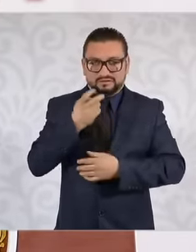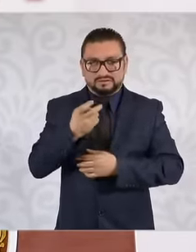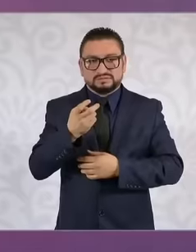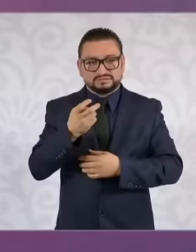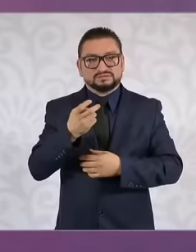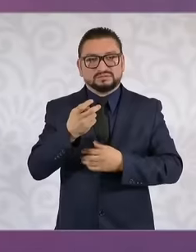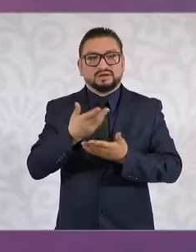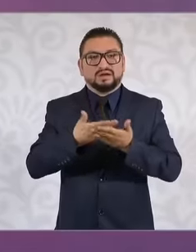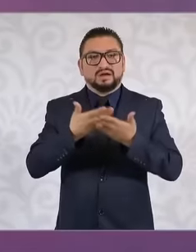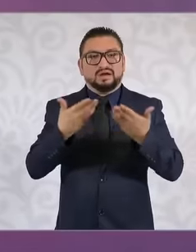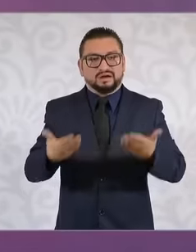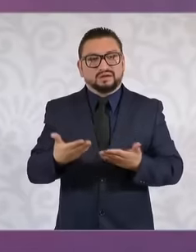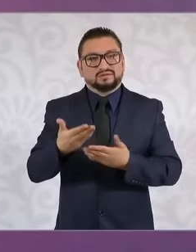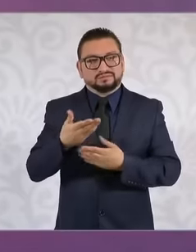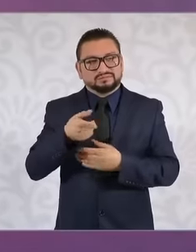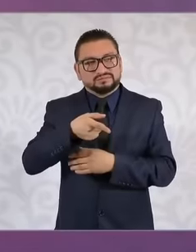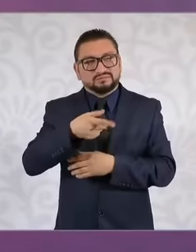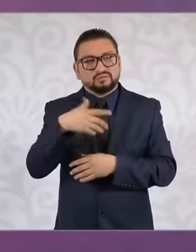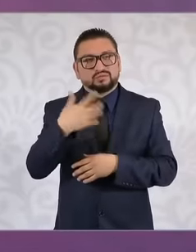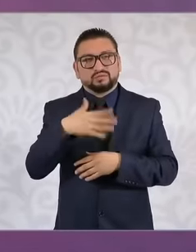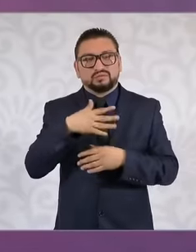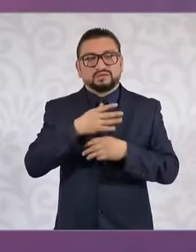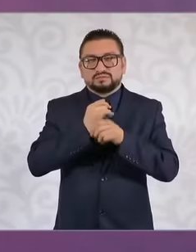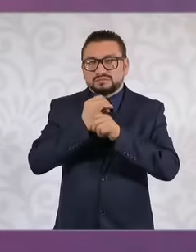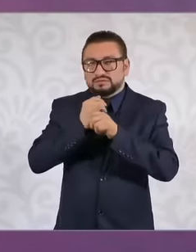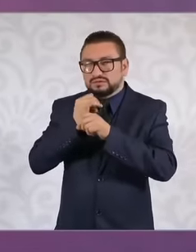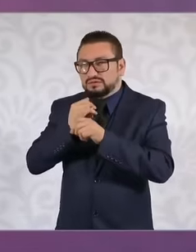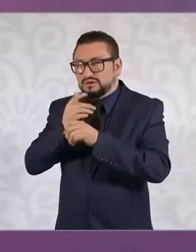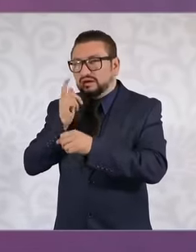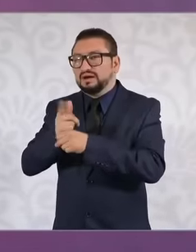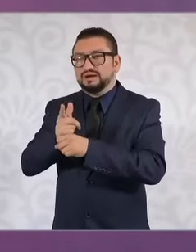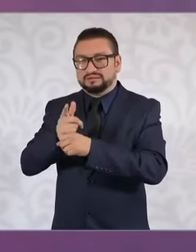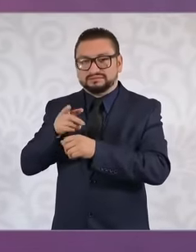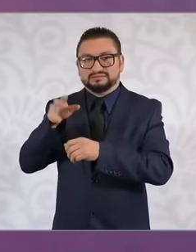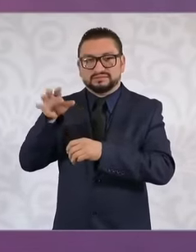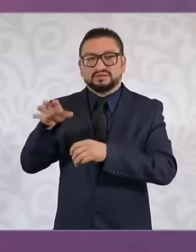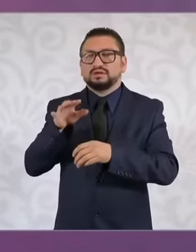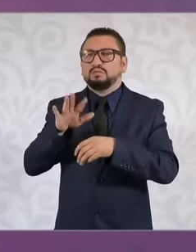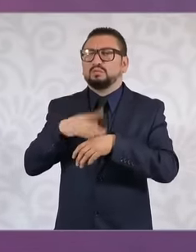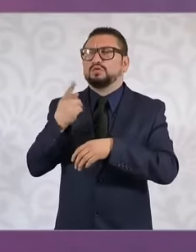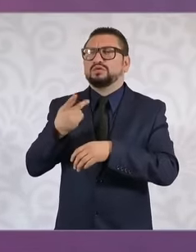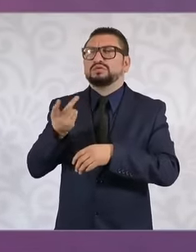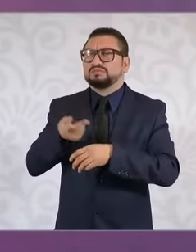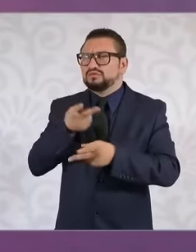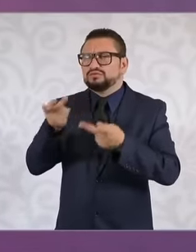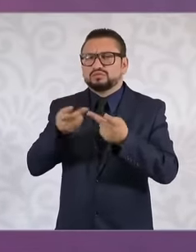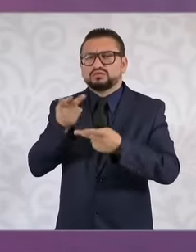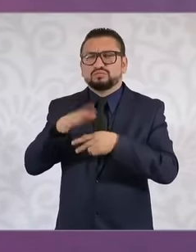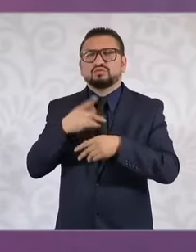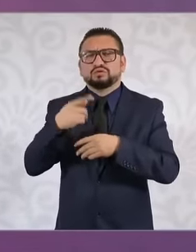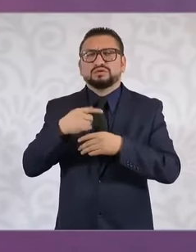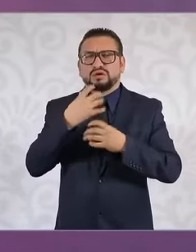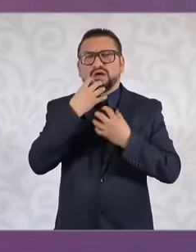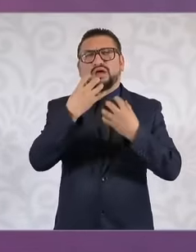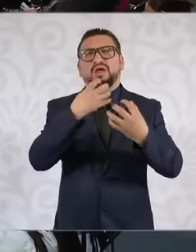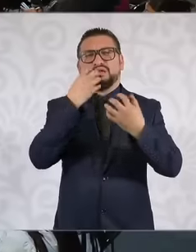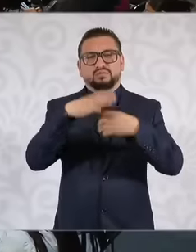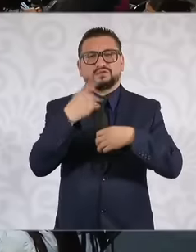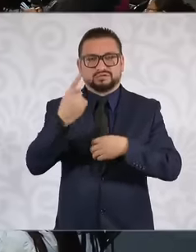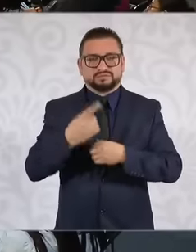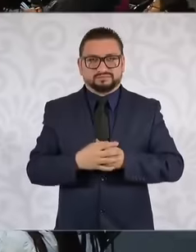se dio a la tarea el equipo de buscarlo y ver por qué hizo este grito de